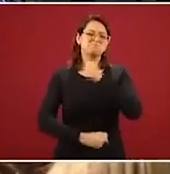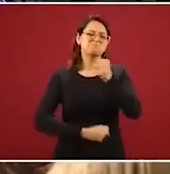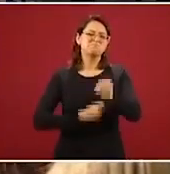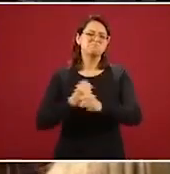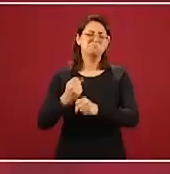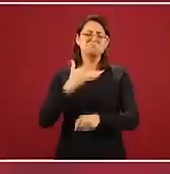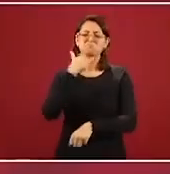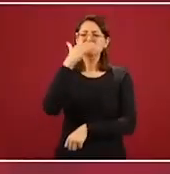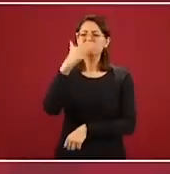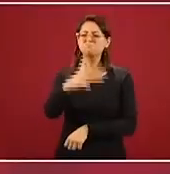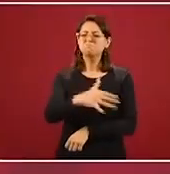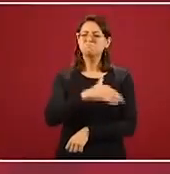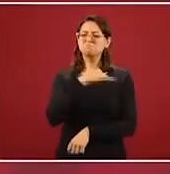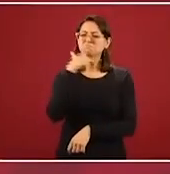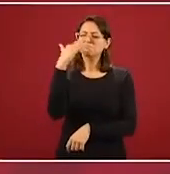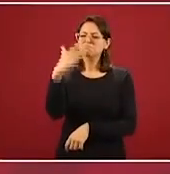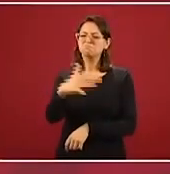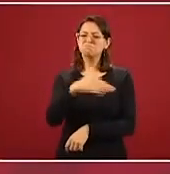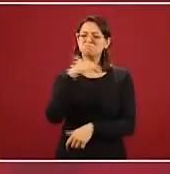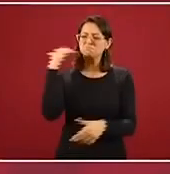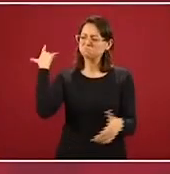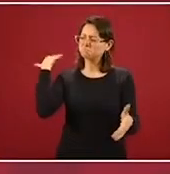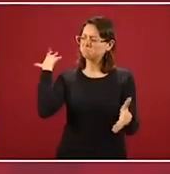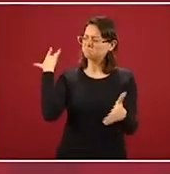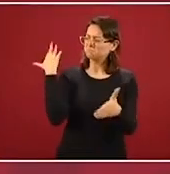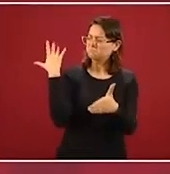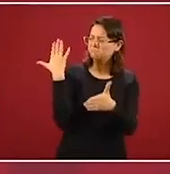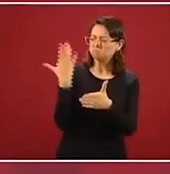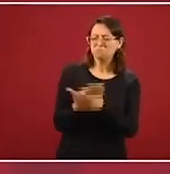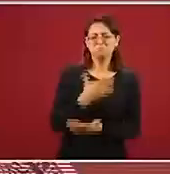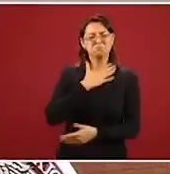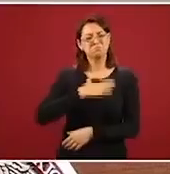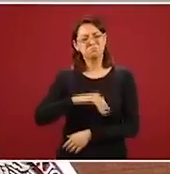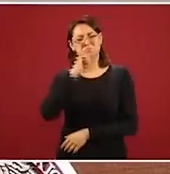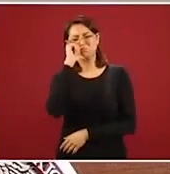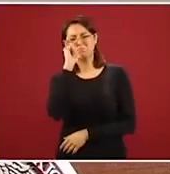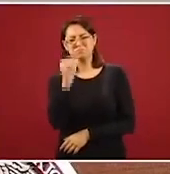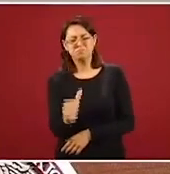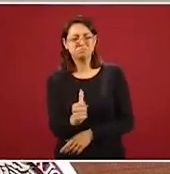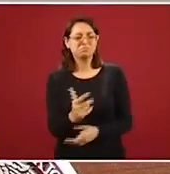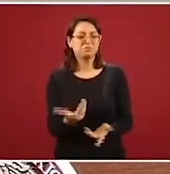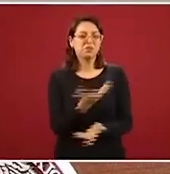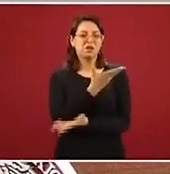de corrupción, de injusticias, de privilegios.